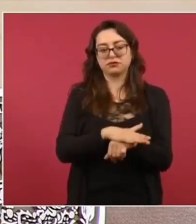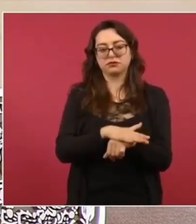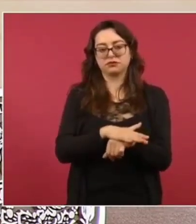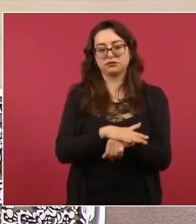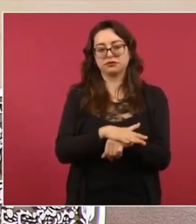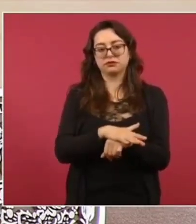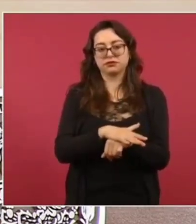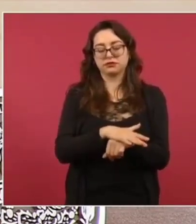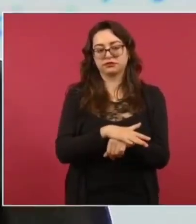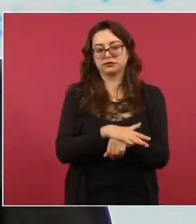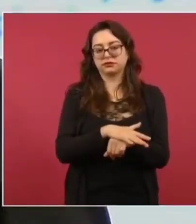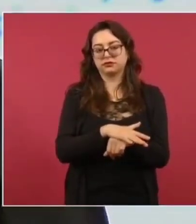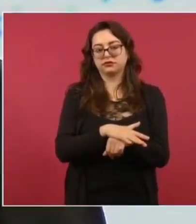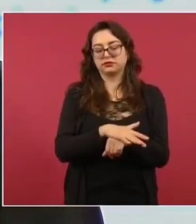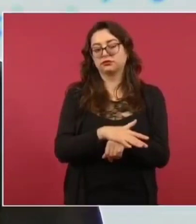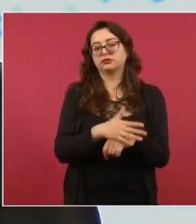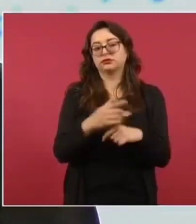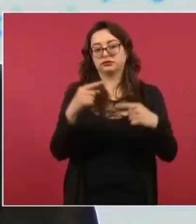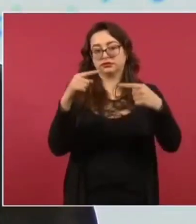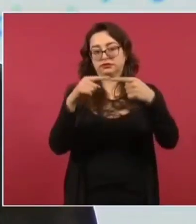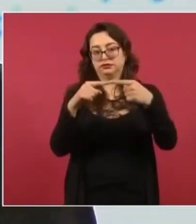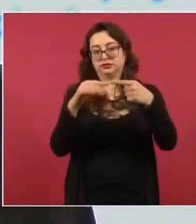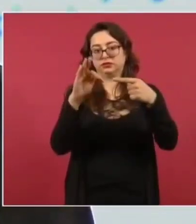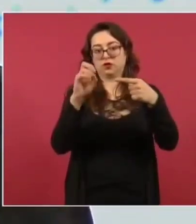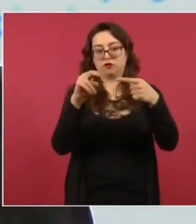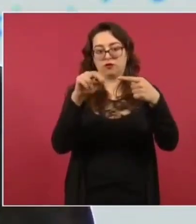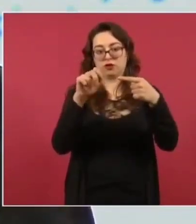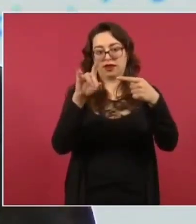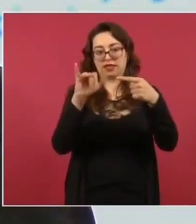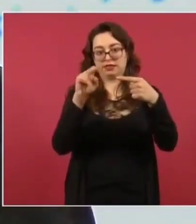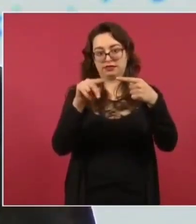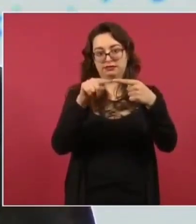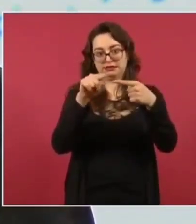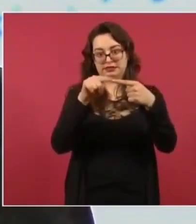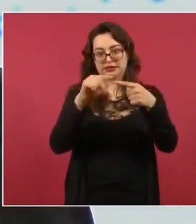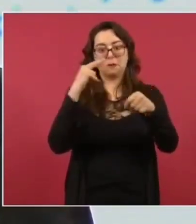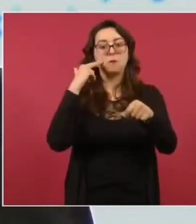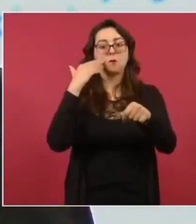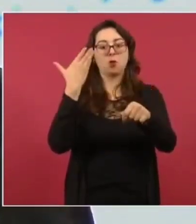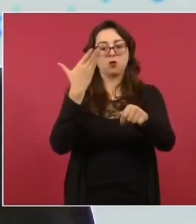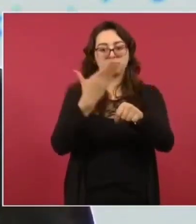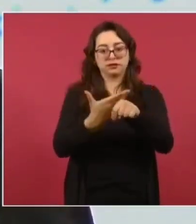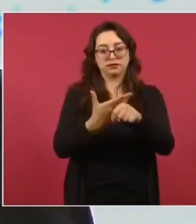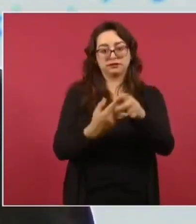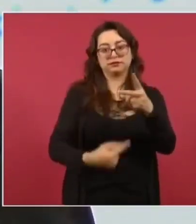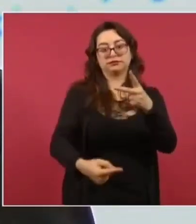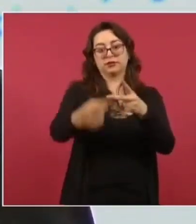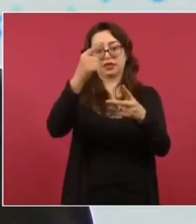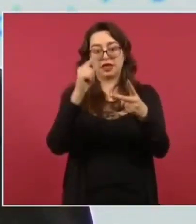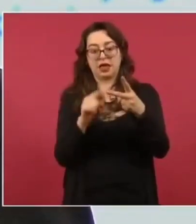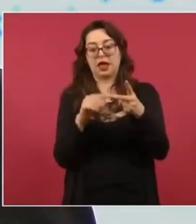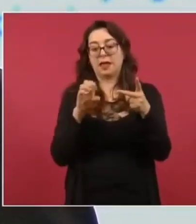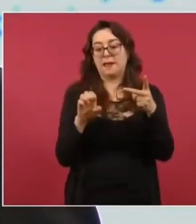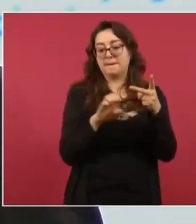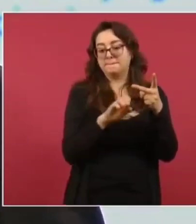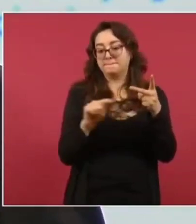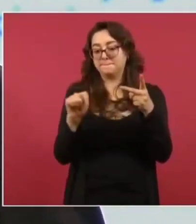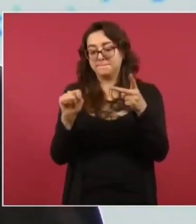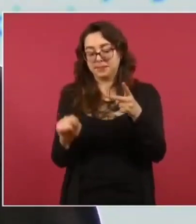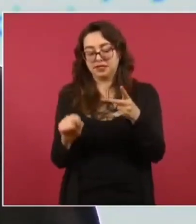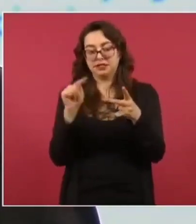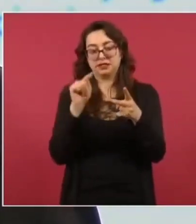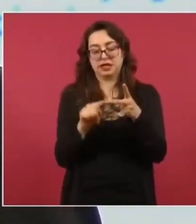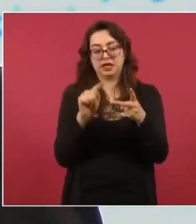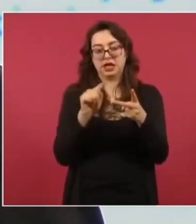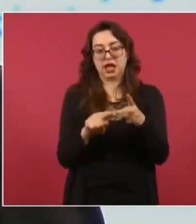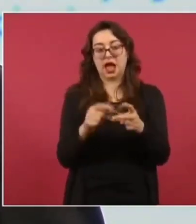pero solo como administrador. El Fonadín se asegura que tiene la mayoría del